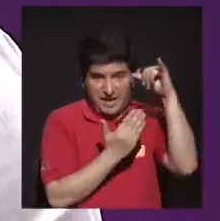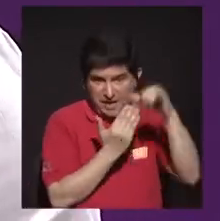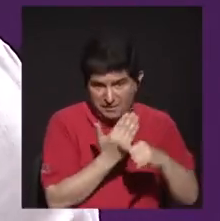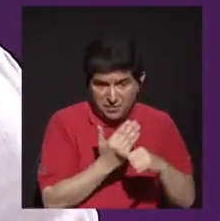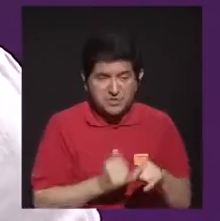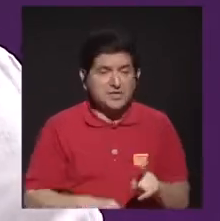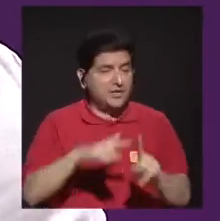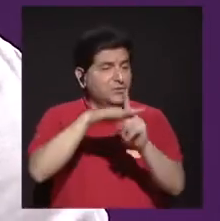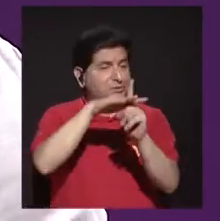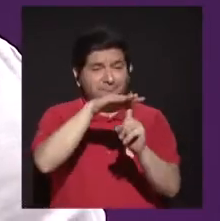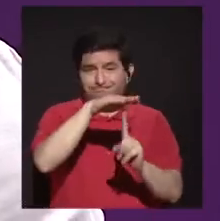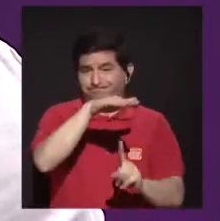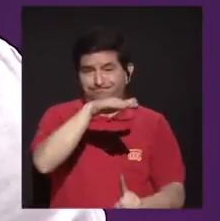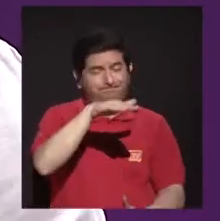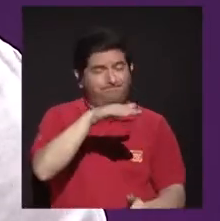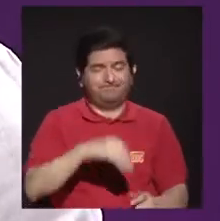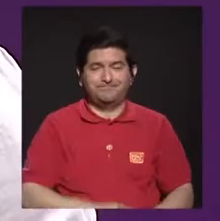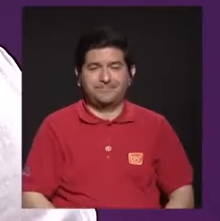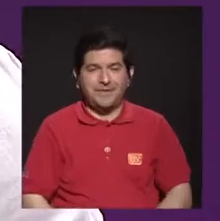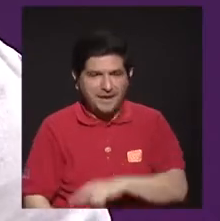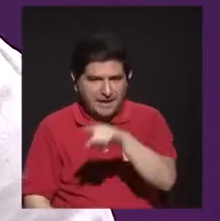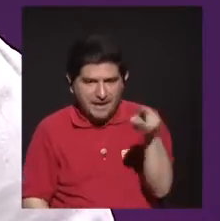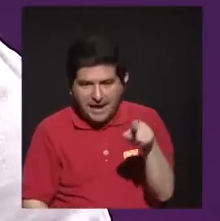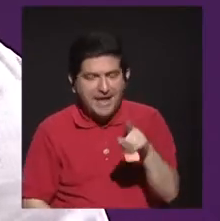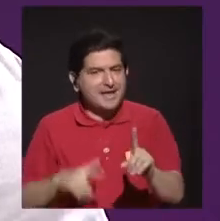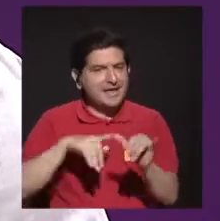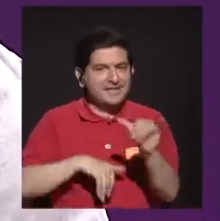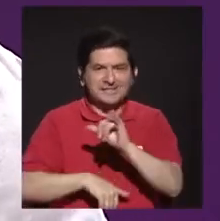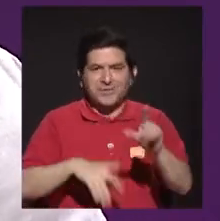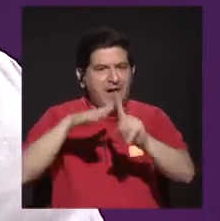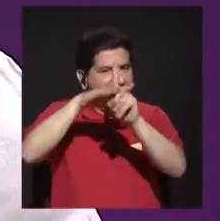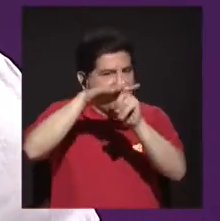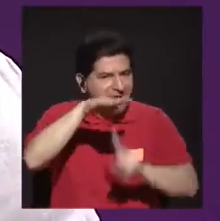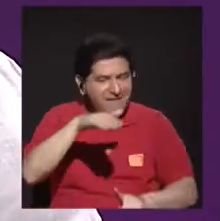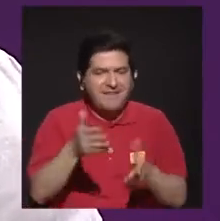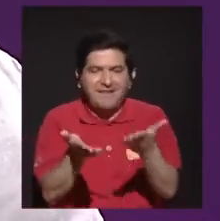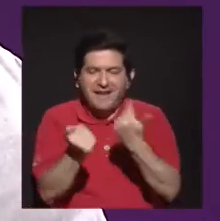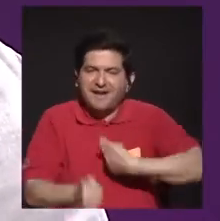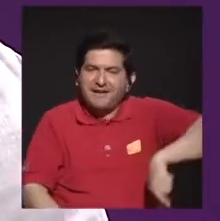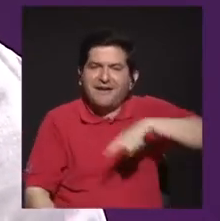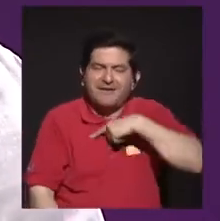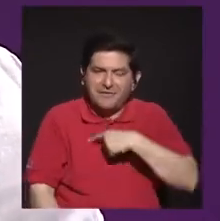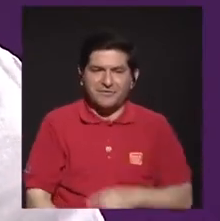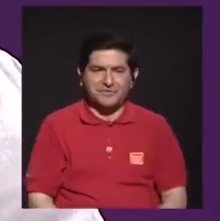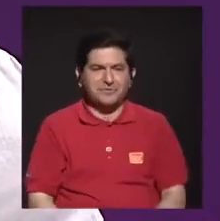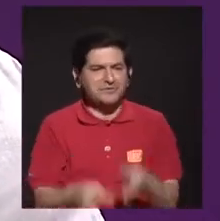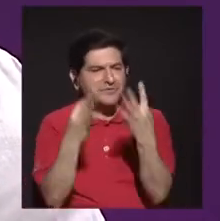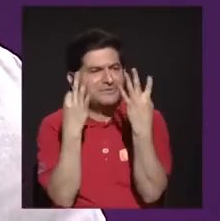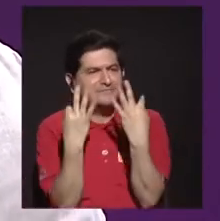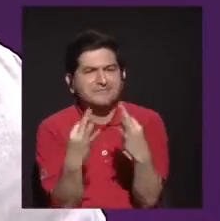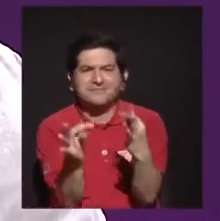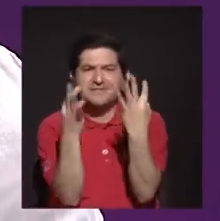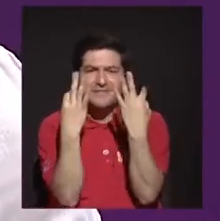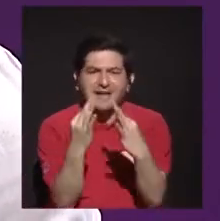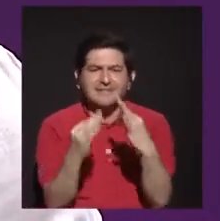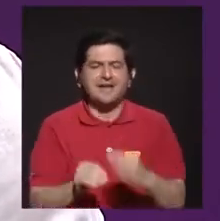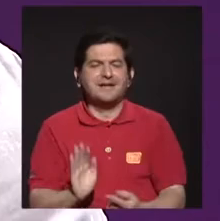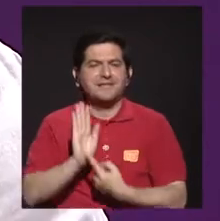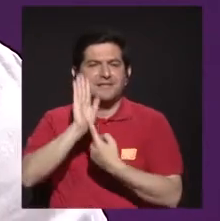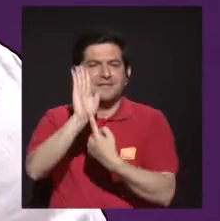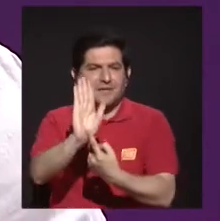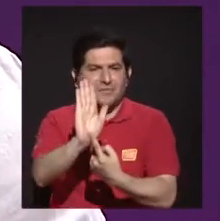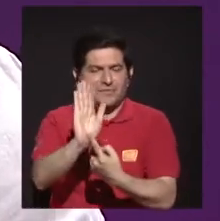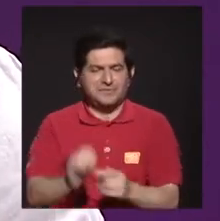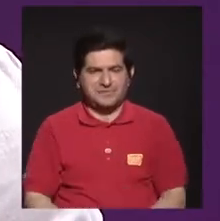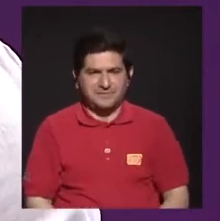era invisible, ¿verdad? Ellas eran invisibles y queríamos de alguna forma dar esa luz